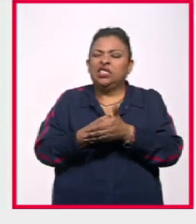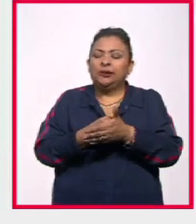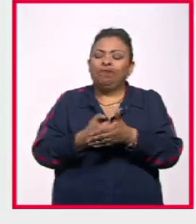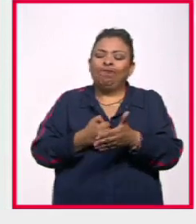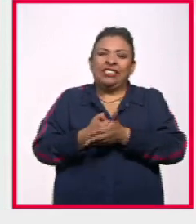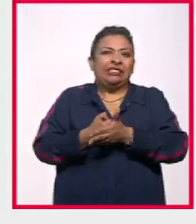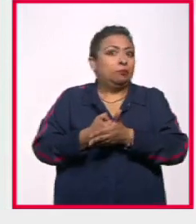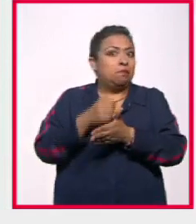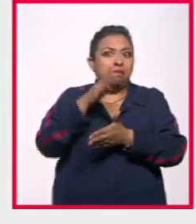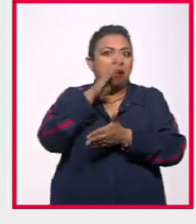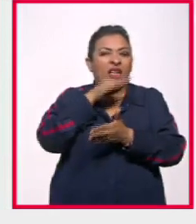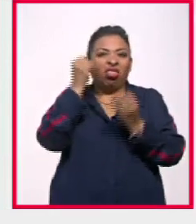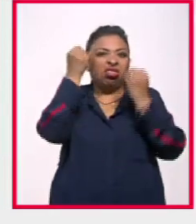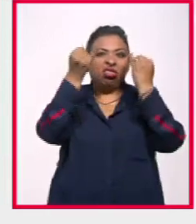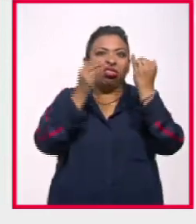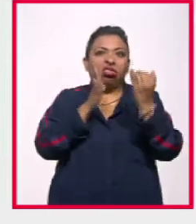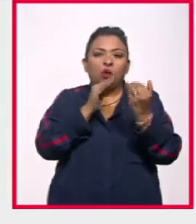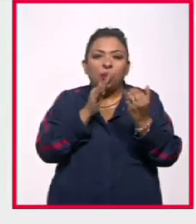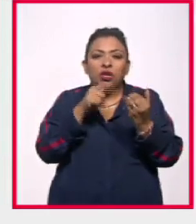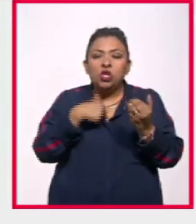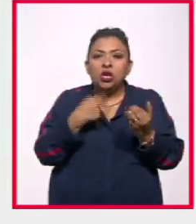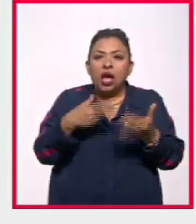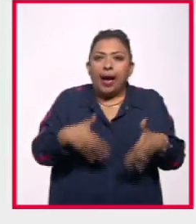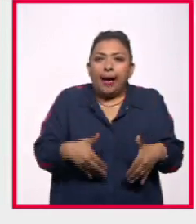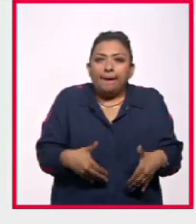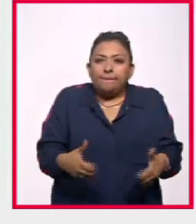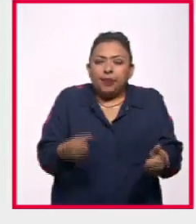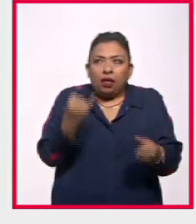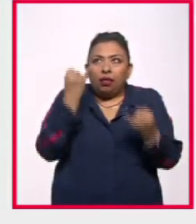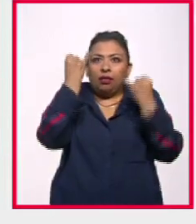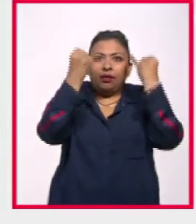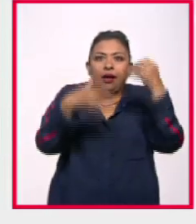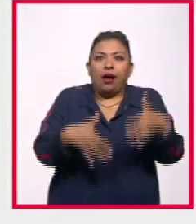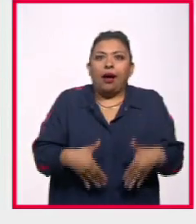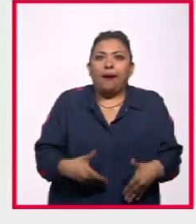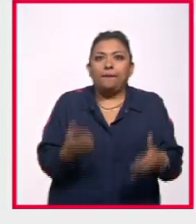creativo. Yo necesito hambre, ¿sabes?